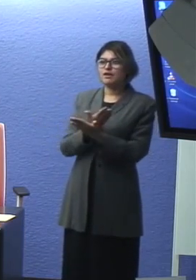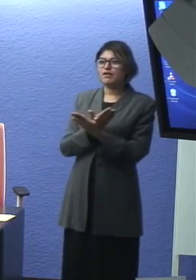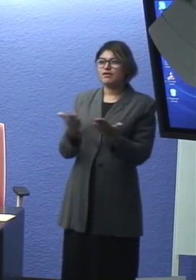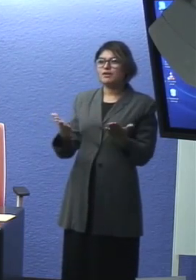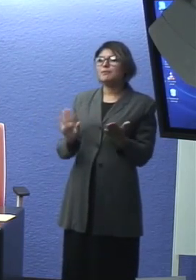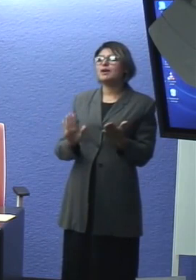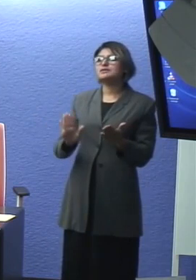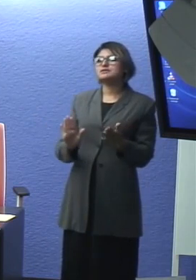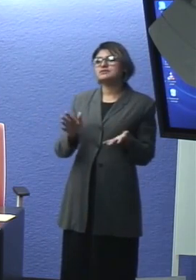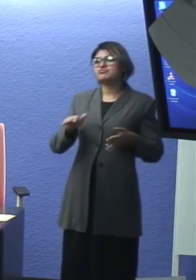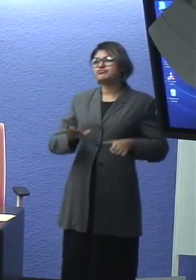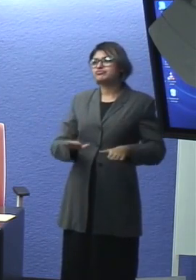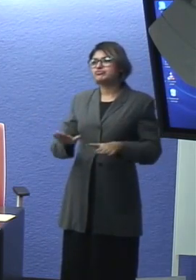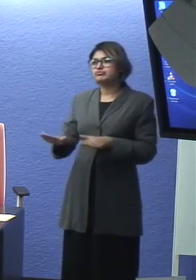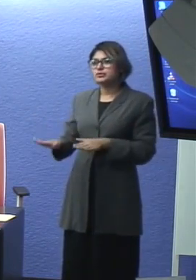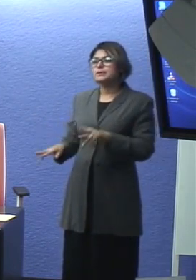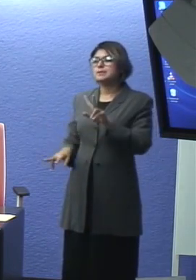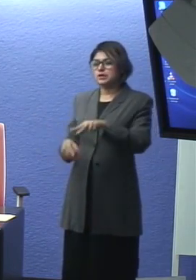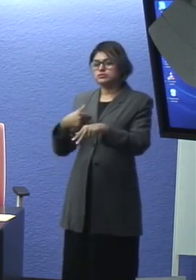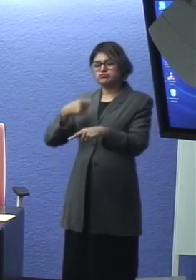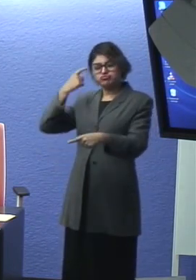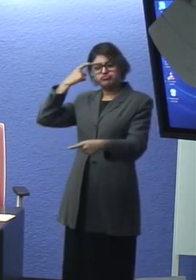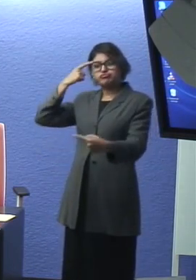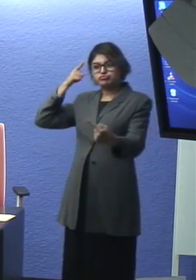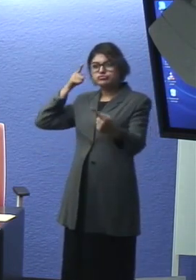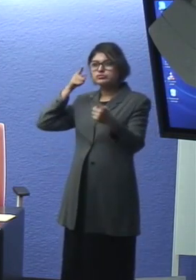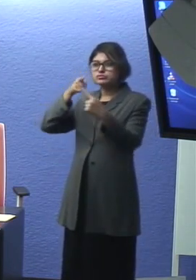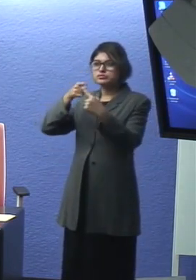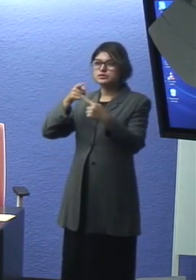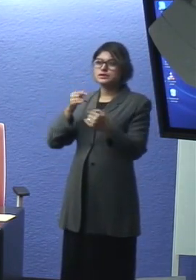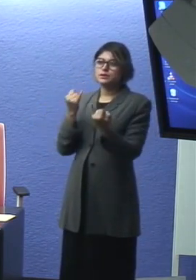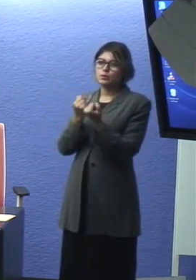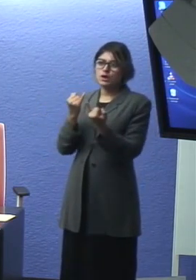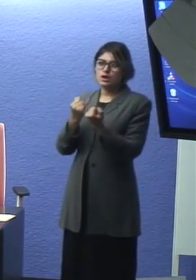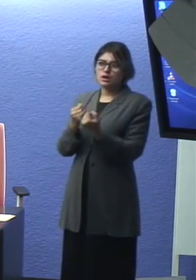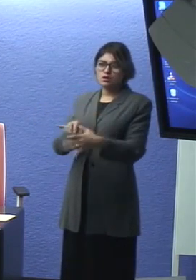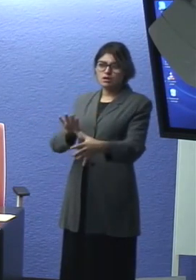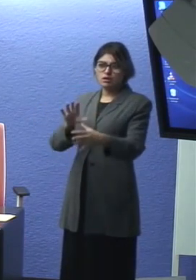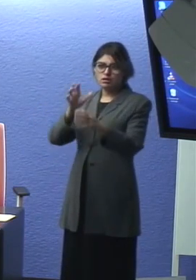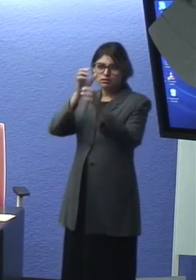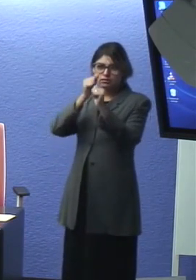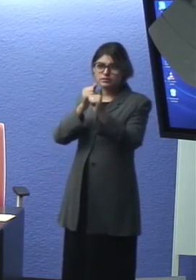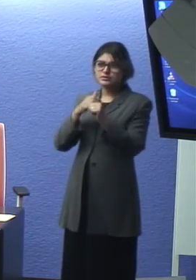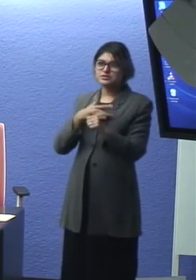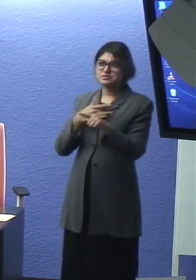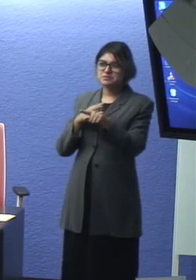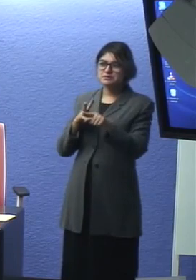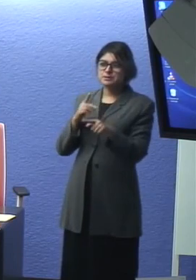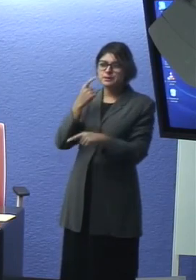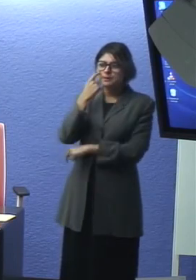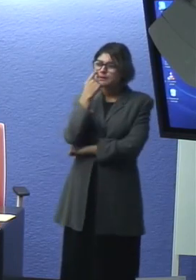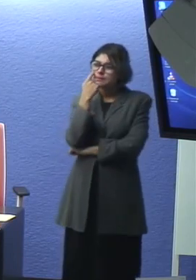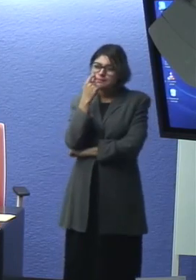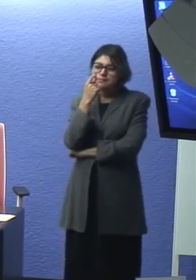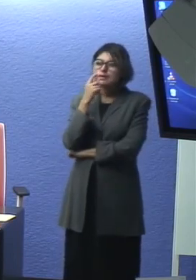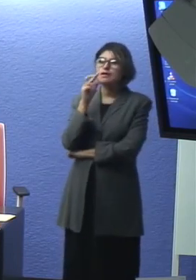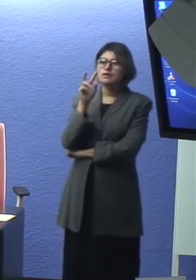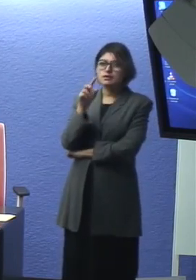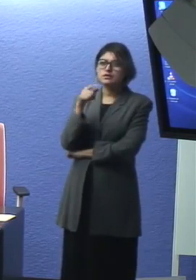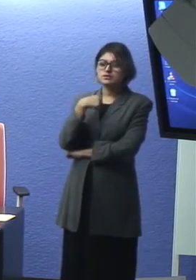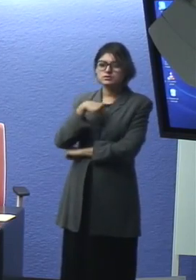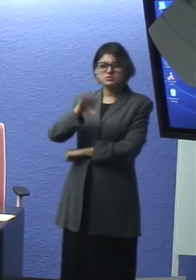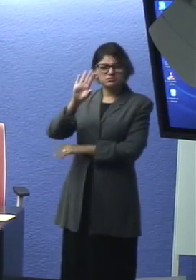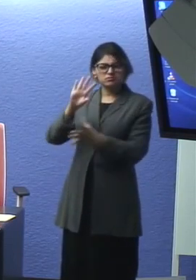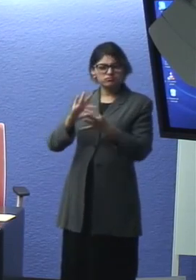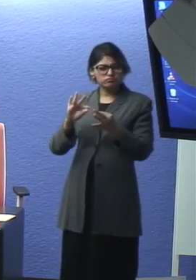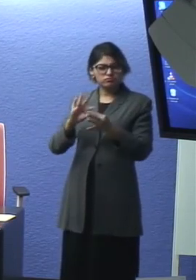sí, estoy muy de acuerdo contigo. Me encanta que haya gente tan entusiasta y que esté con el ojo crítico y poniendo el dedo,